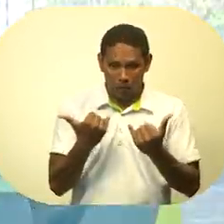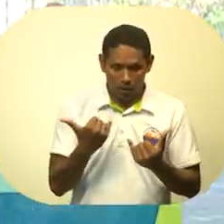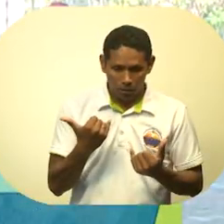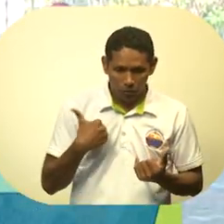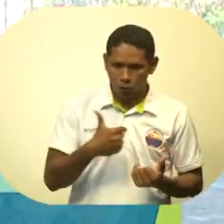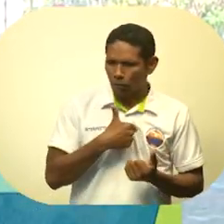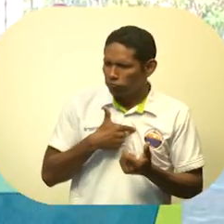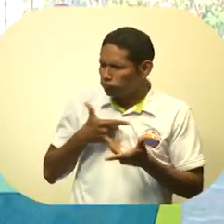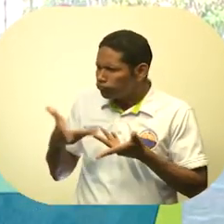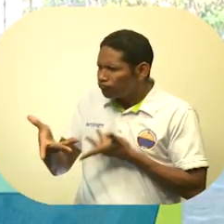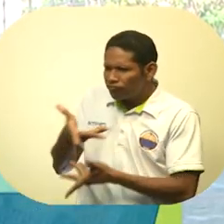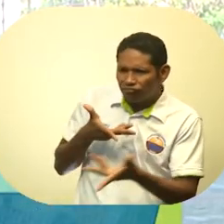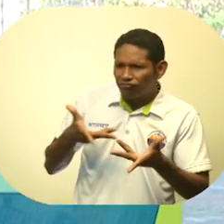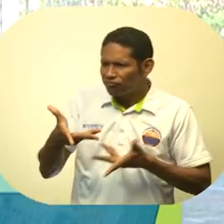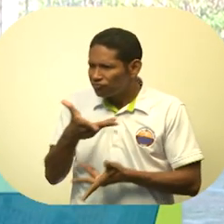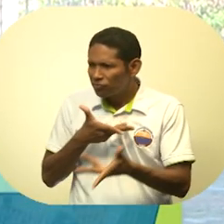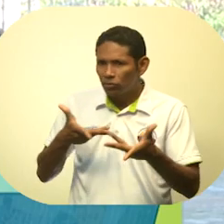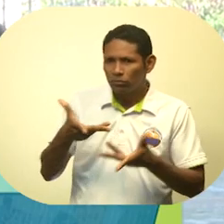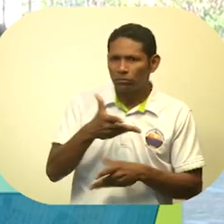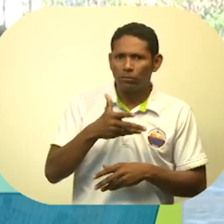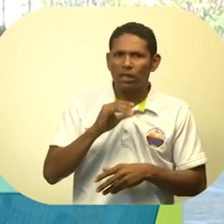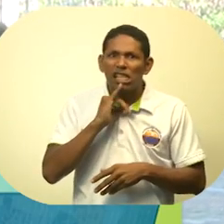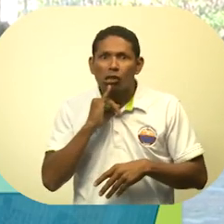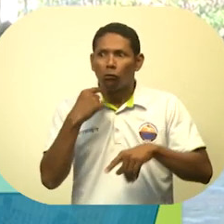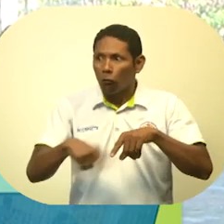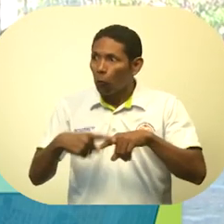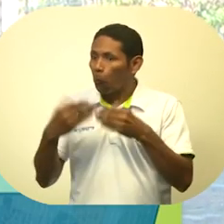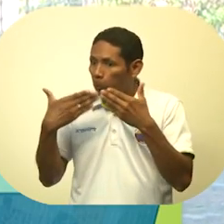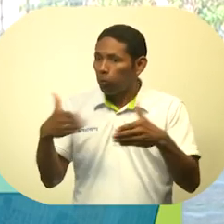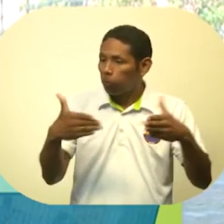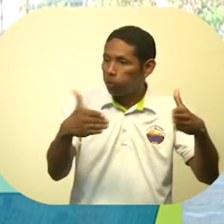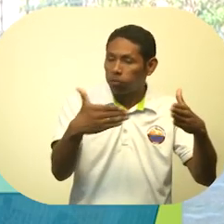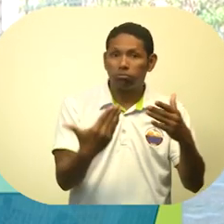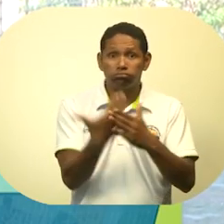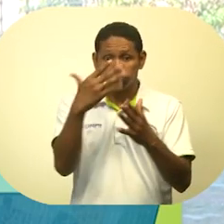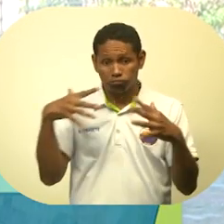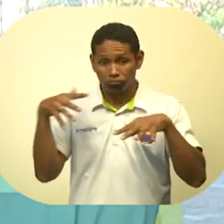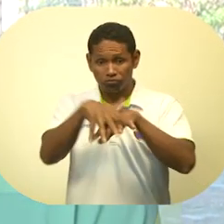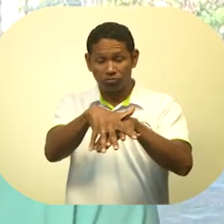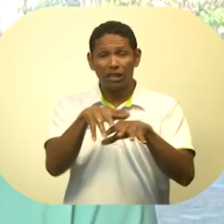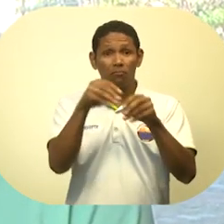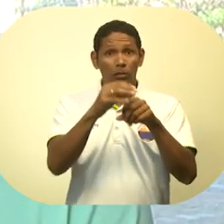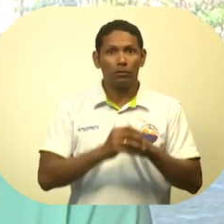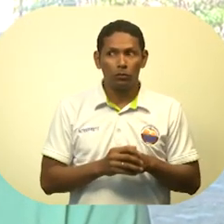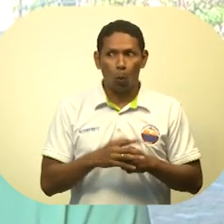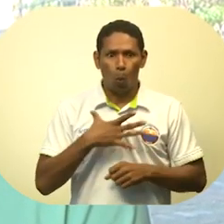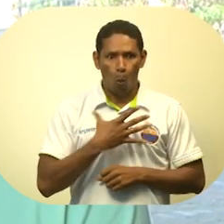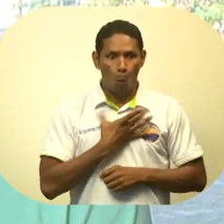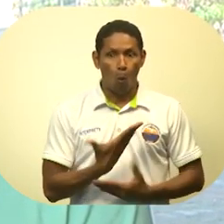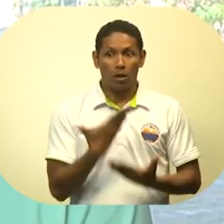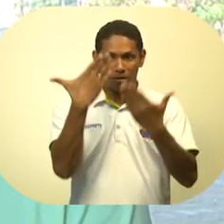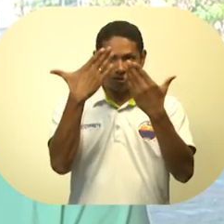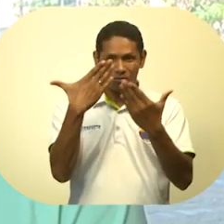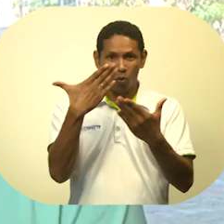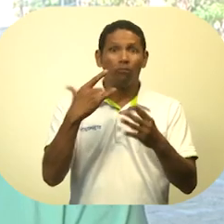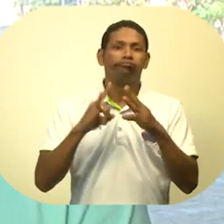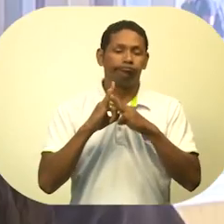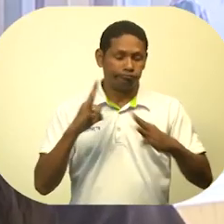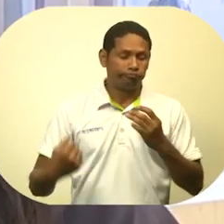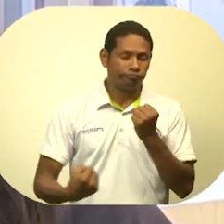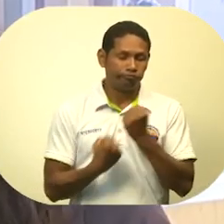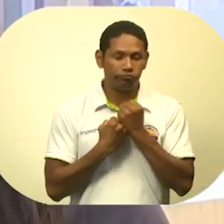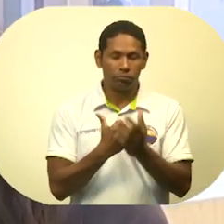relación de entre personas ya con relación a los idiomas se ha extendido mucho. Y esto es una gran oportunidad que nos ha brindado la Universidad de